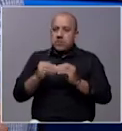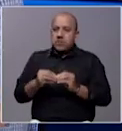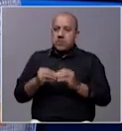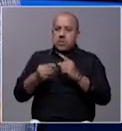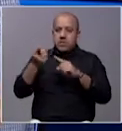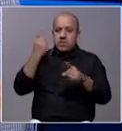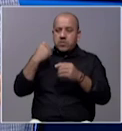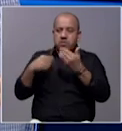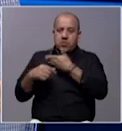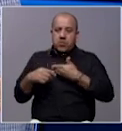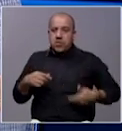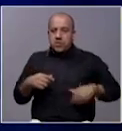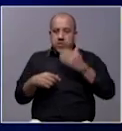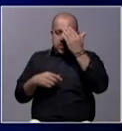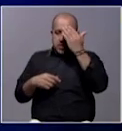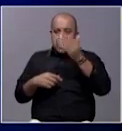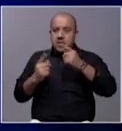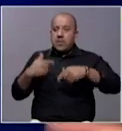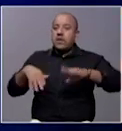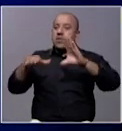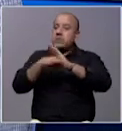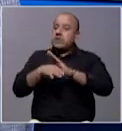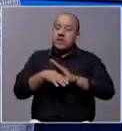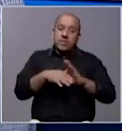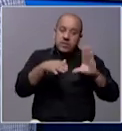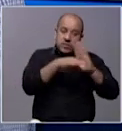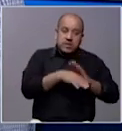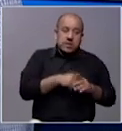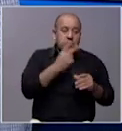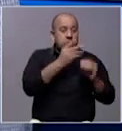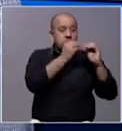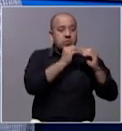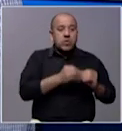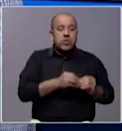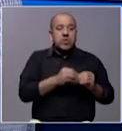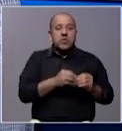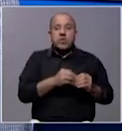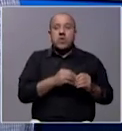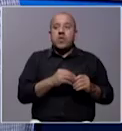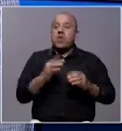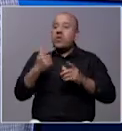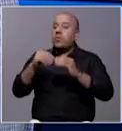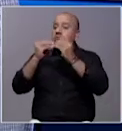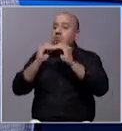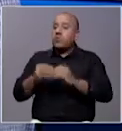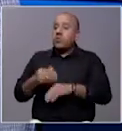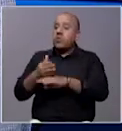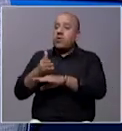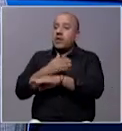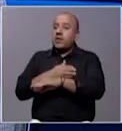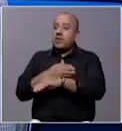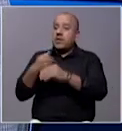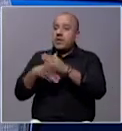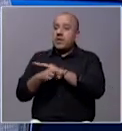los gobiernos del frente al pero acabará coincidir las dos las del presupuesto y la no no porque el presupuesto entrante del 31 de agosto de